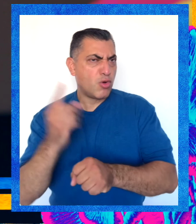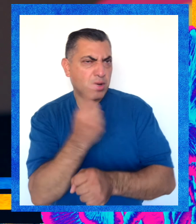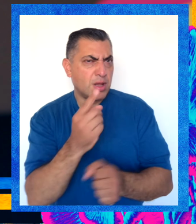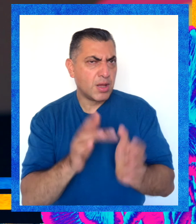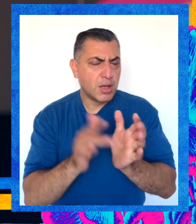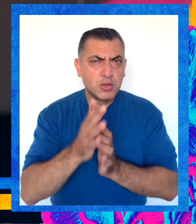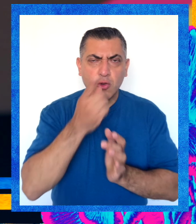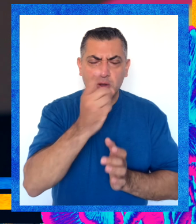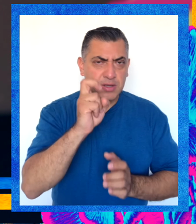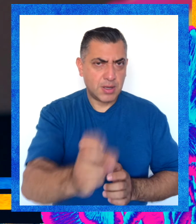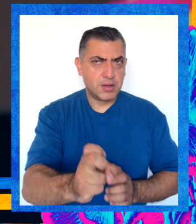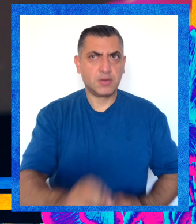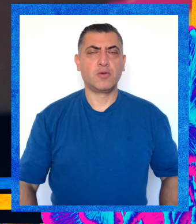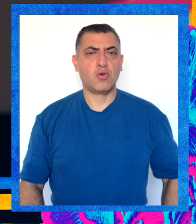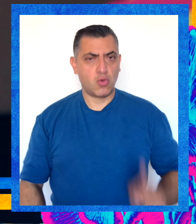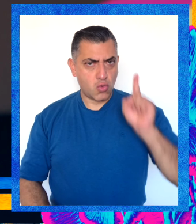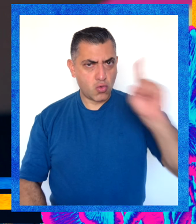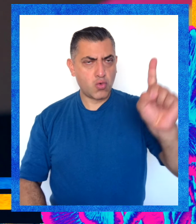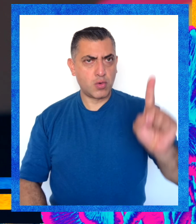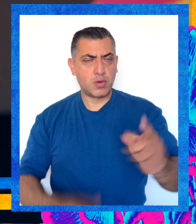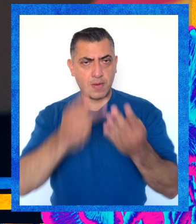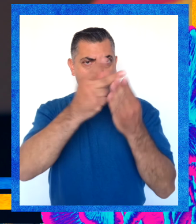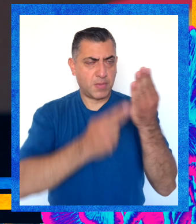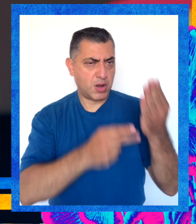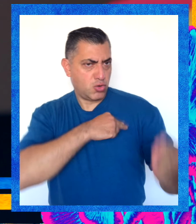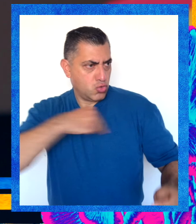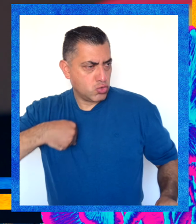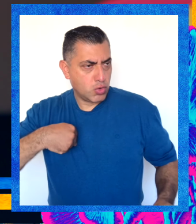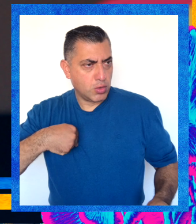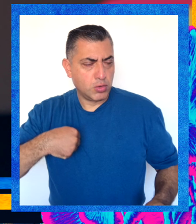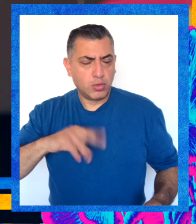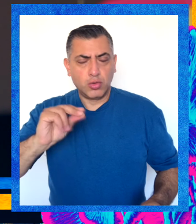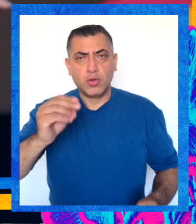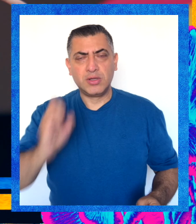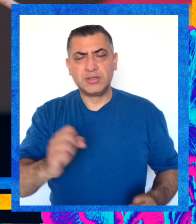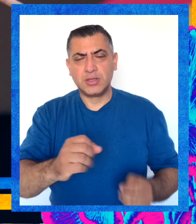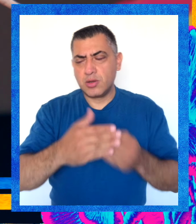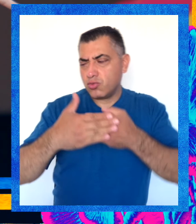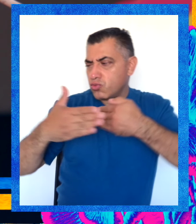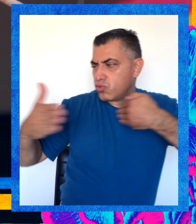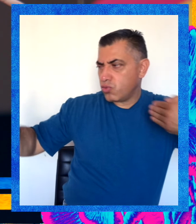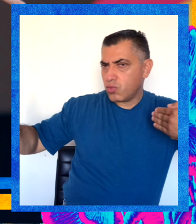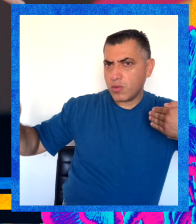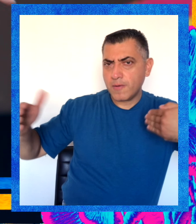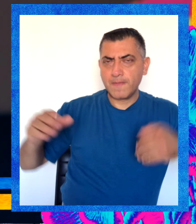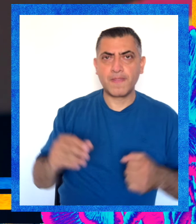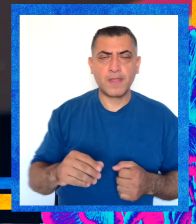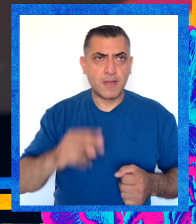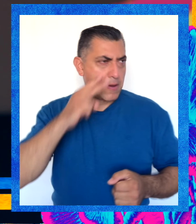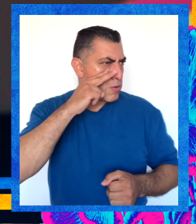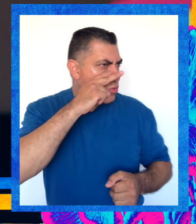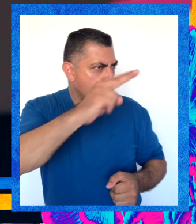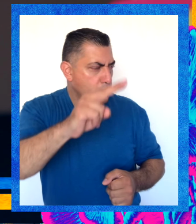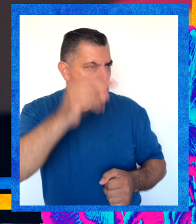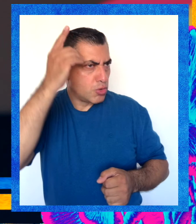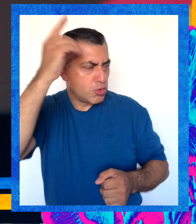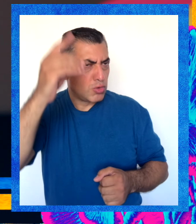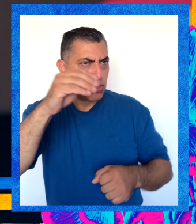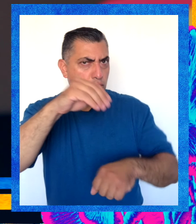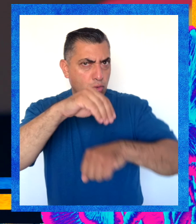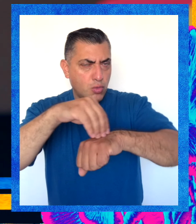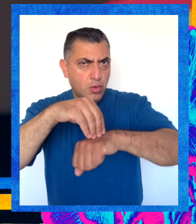expresó esta verdad número 1 su propósito para nosotros no es que estuviéramos separados de él en la visión que dios